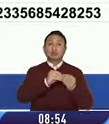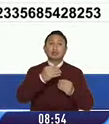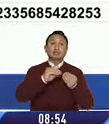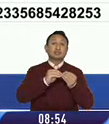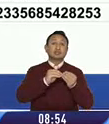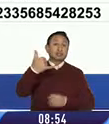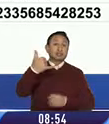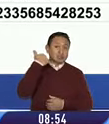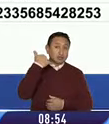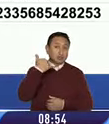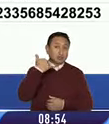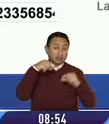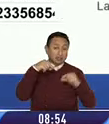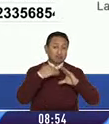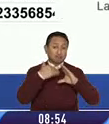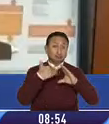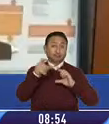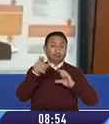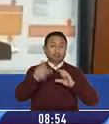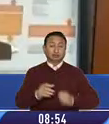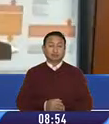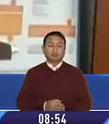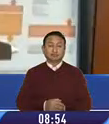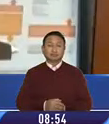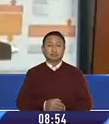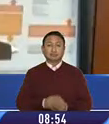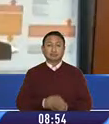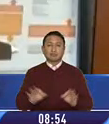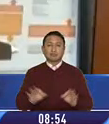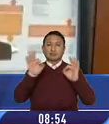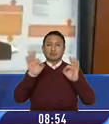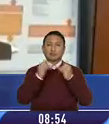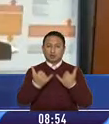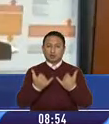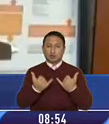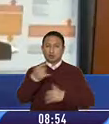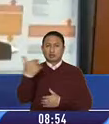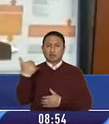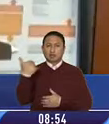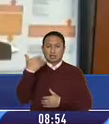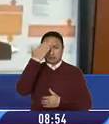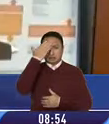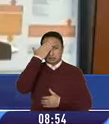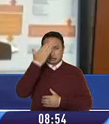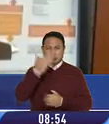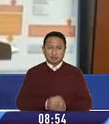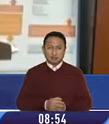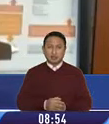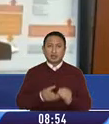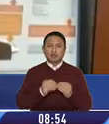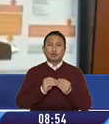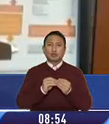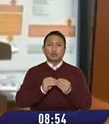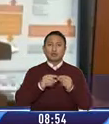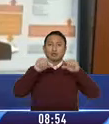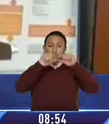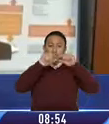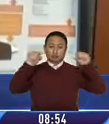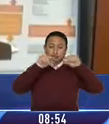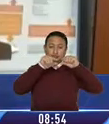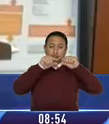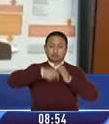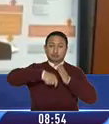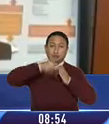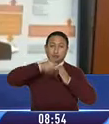correo electrónico del usuario. Lo que sí es importante que tengan ellos y conozcan es el número de cuenta contrato, que es un número que empieza con